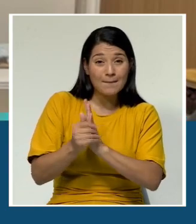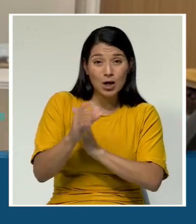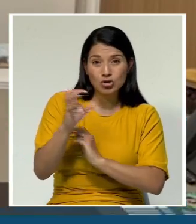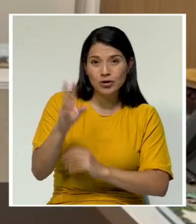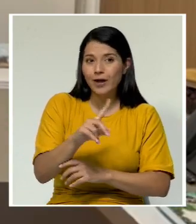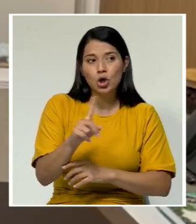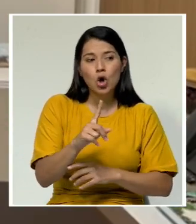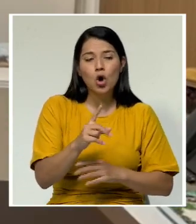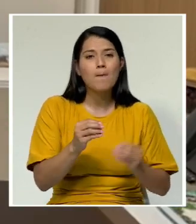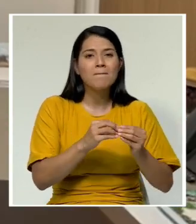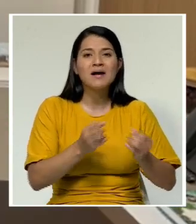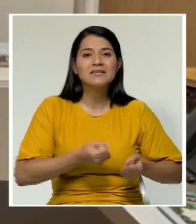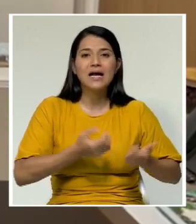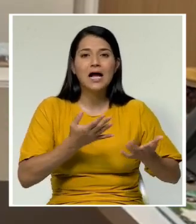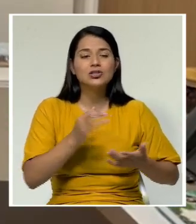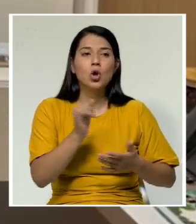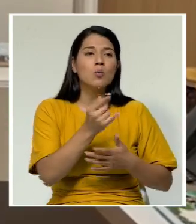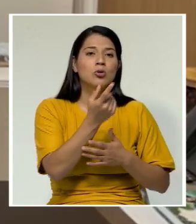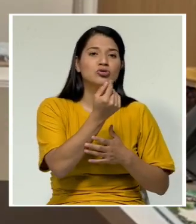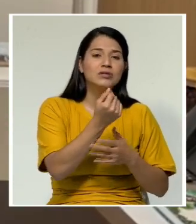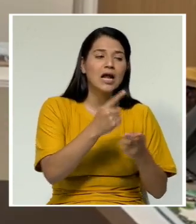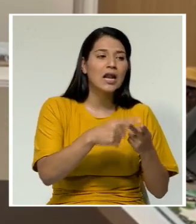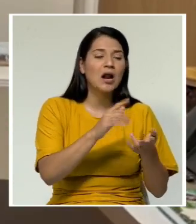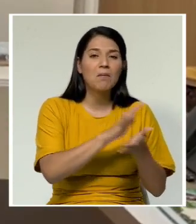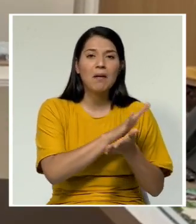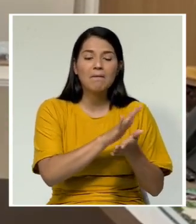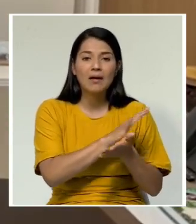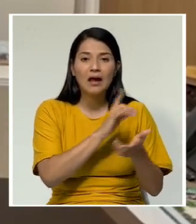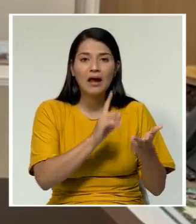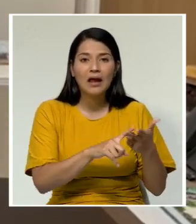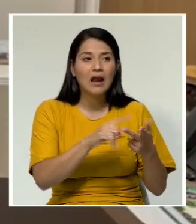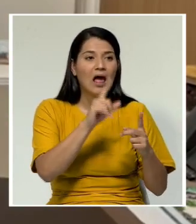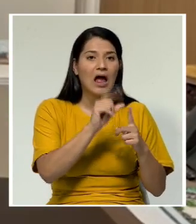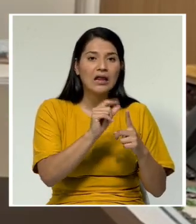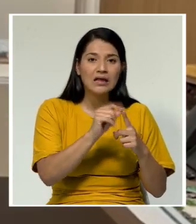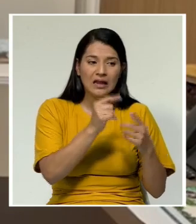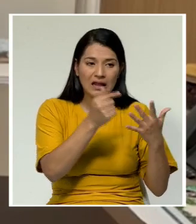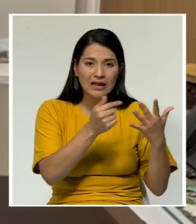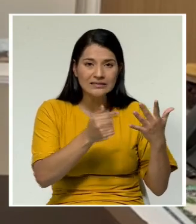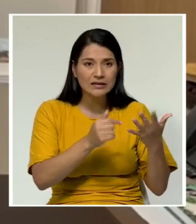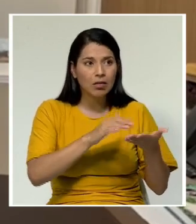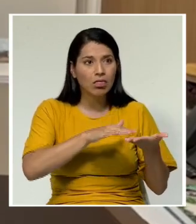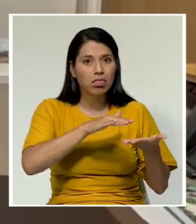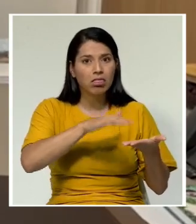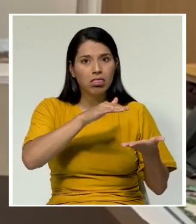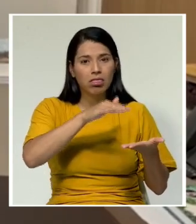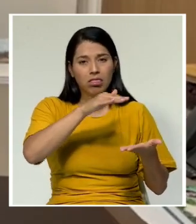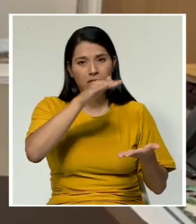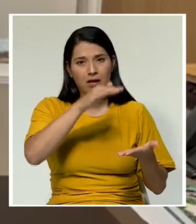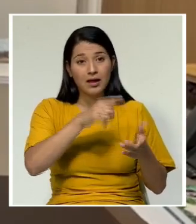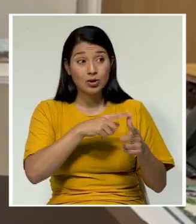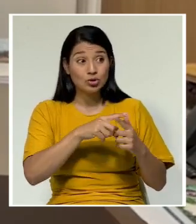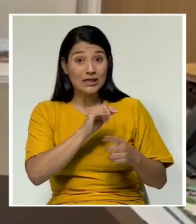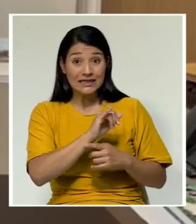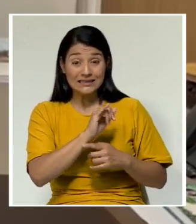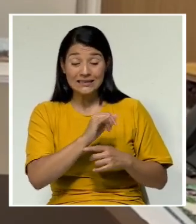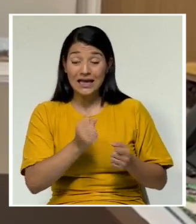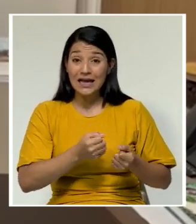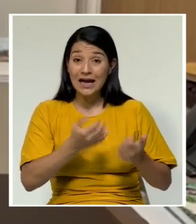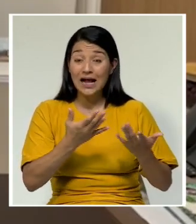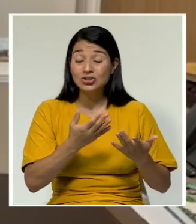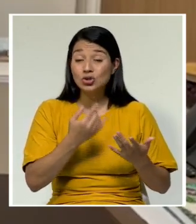pública. Otra de las excusas del presidente es el tema de la pandemia. La regla fiscal entró en vigencia antes de que la COVID-19 hiciera